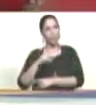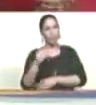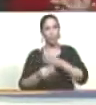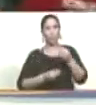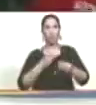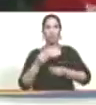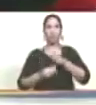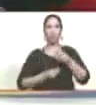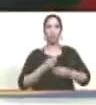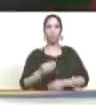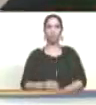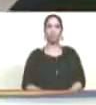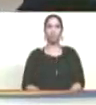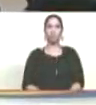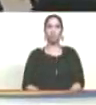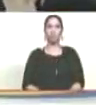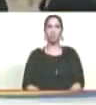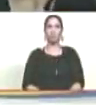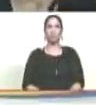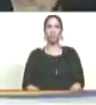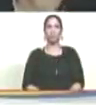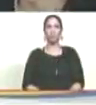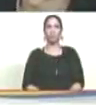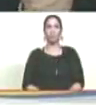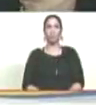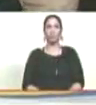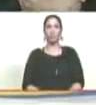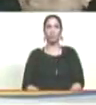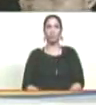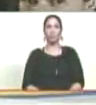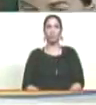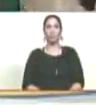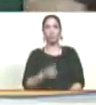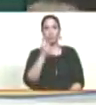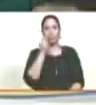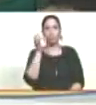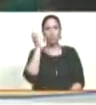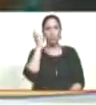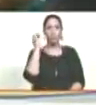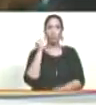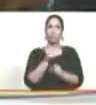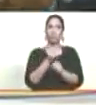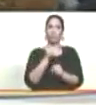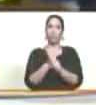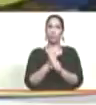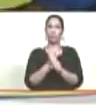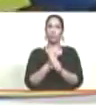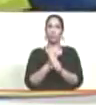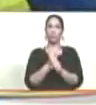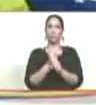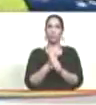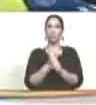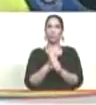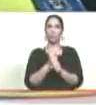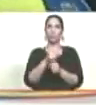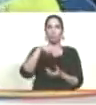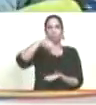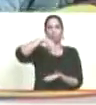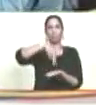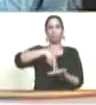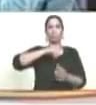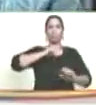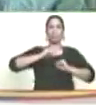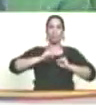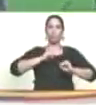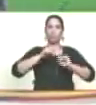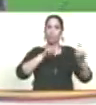Lo que tengamos que hacer junto con estos hombres, con estas mujeres, para el trabajo de levantar el movimiento campesino